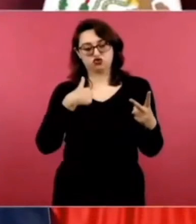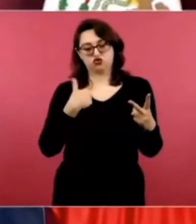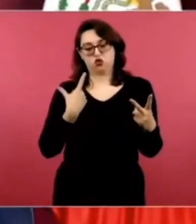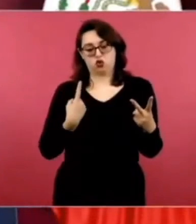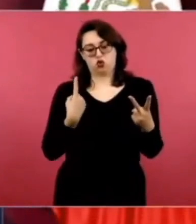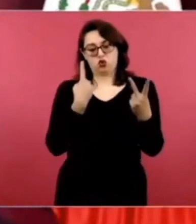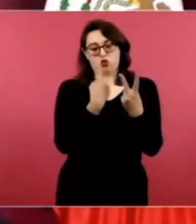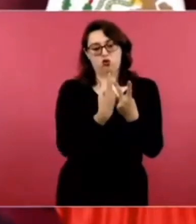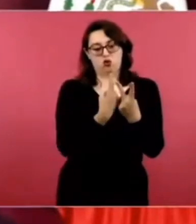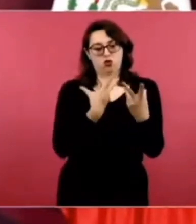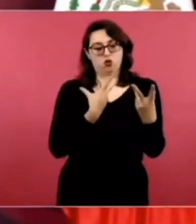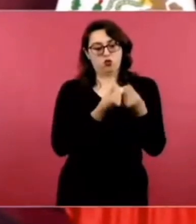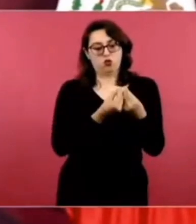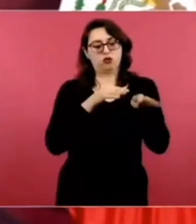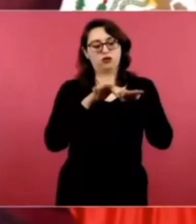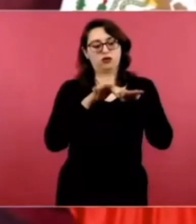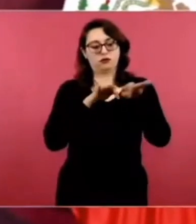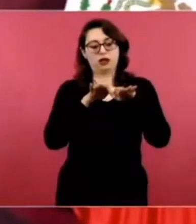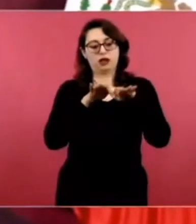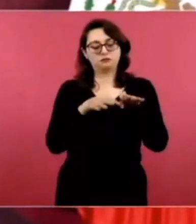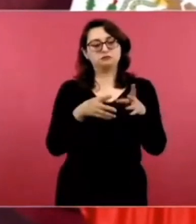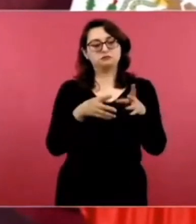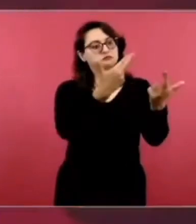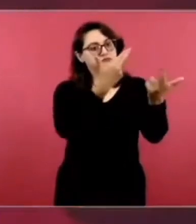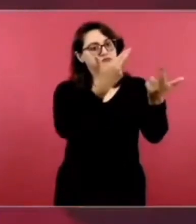la soberanía de México.